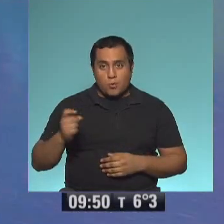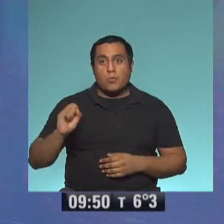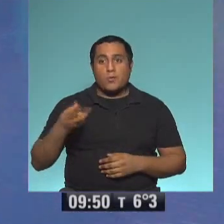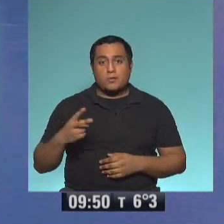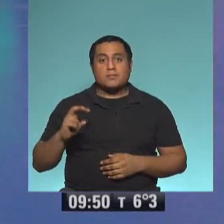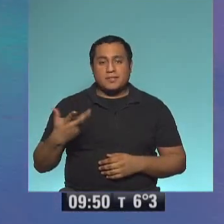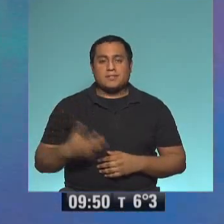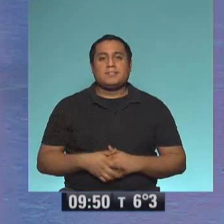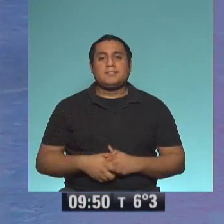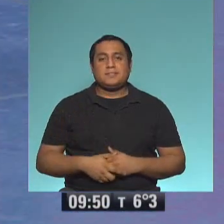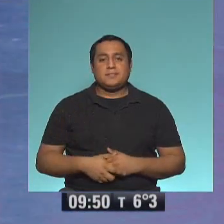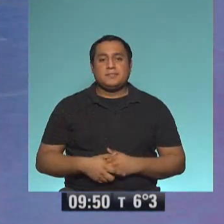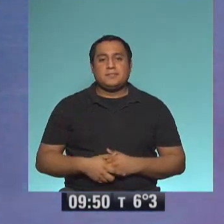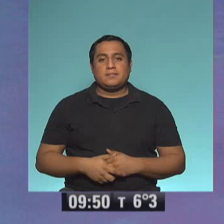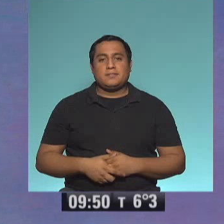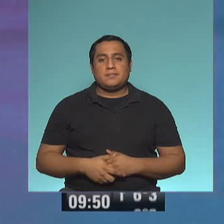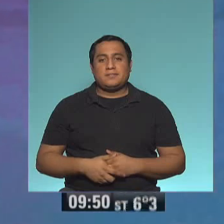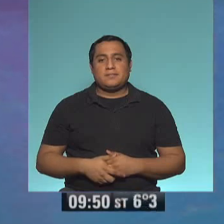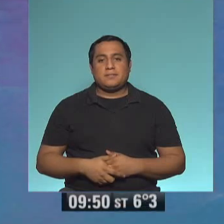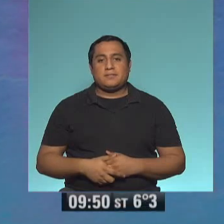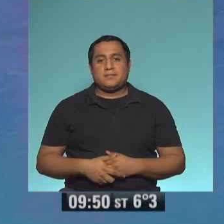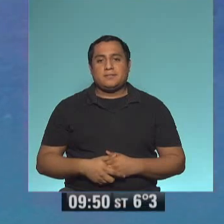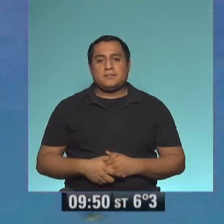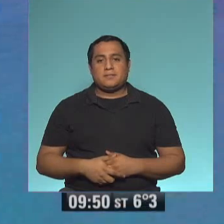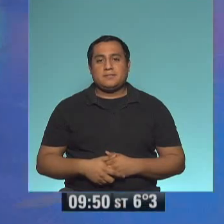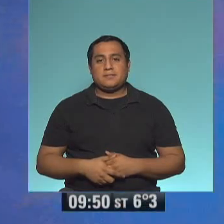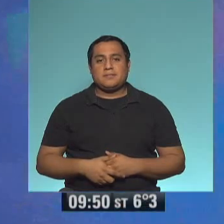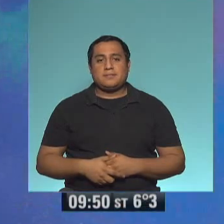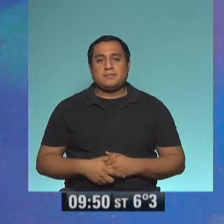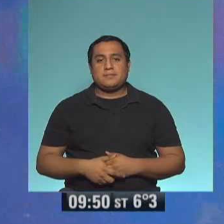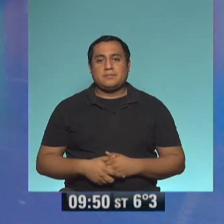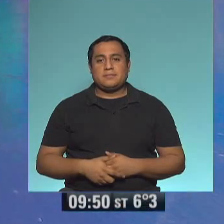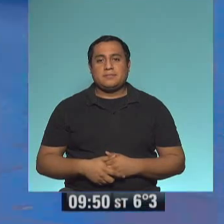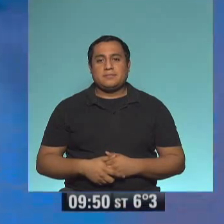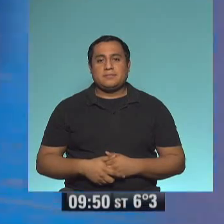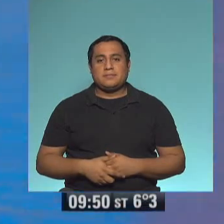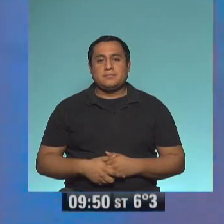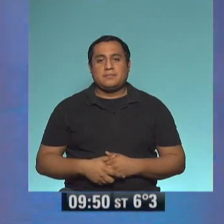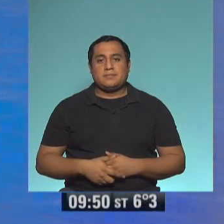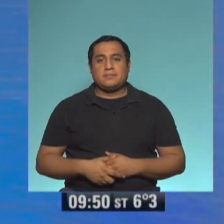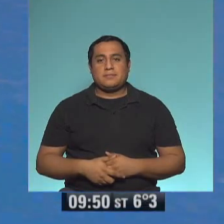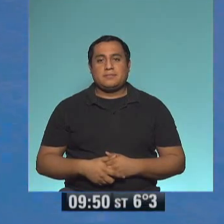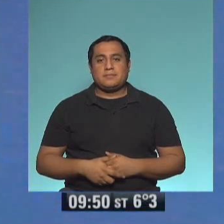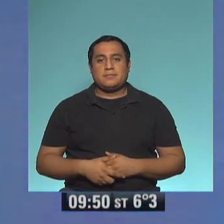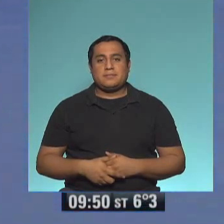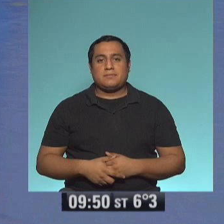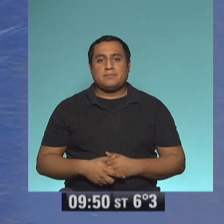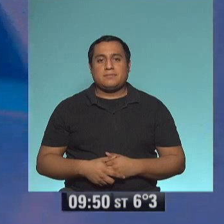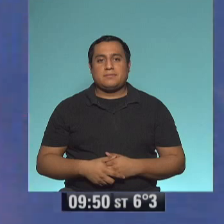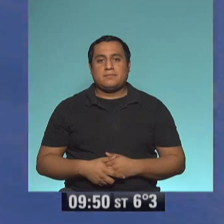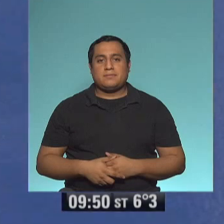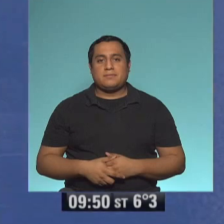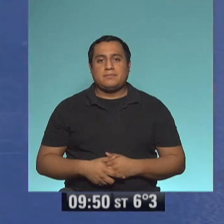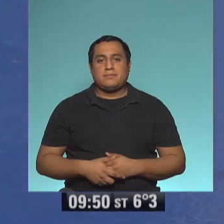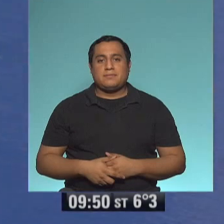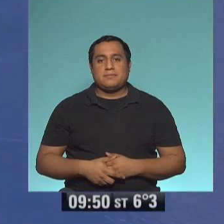Dos. Dos. Tres. Uno. Ay, dos. Tres. Ay, se me... Che,